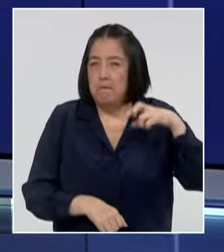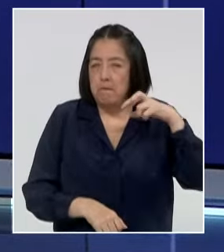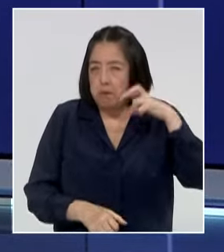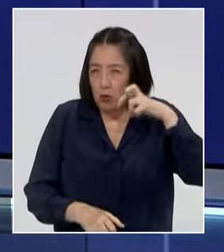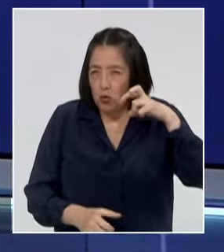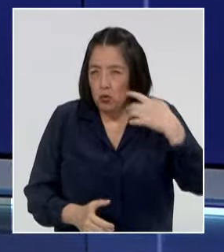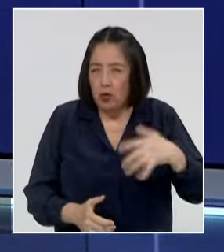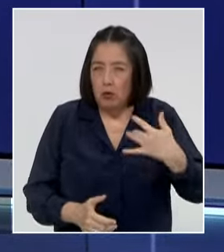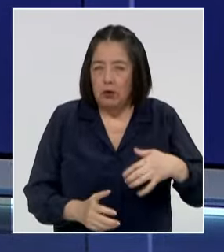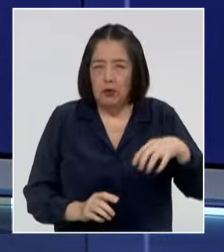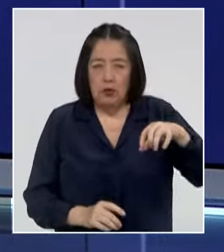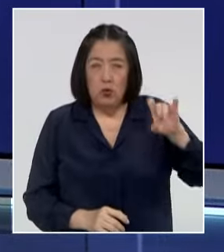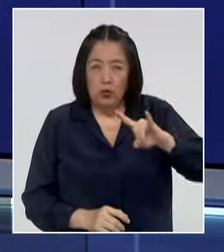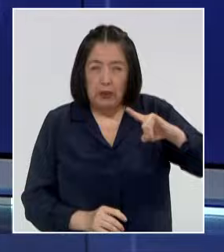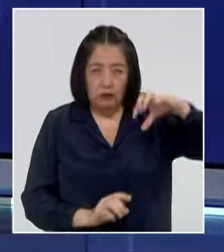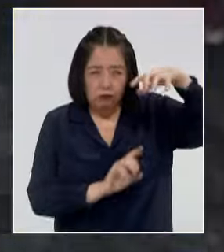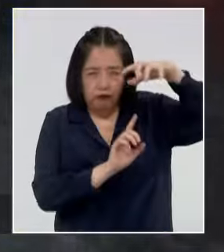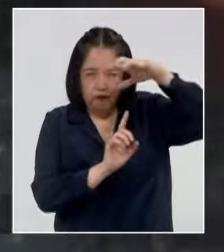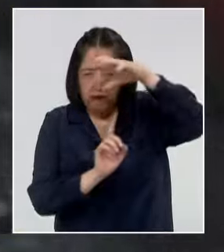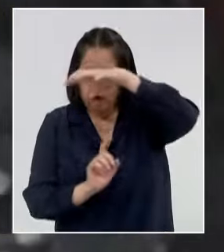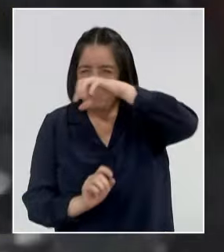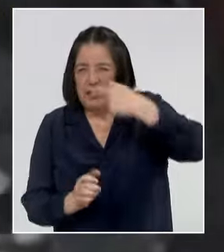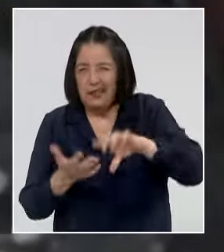para llevar a cabo sus fechorías.